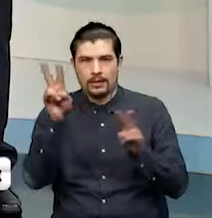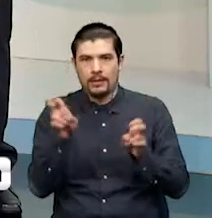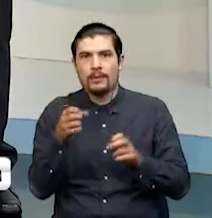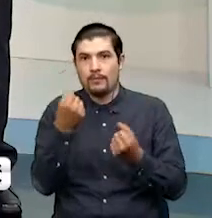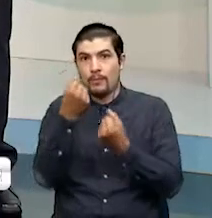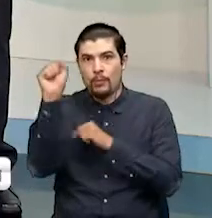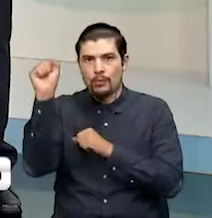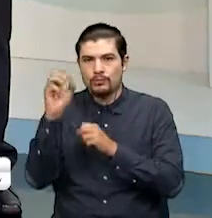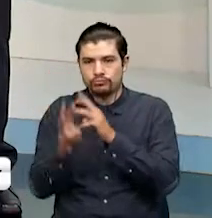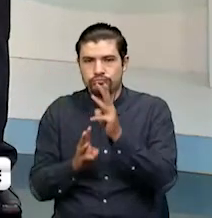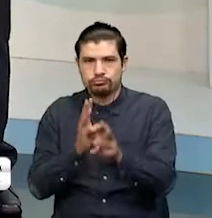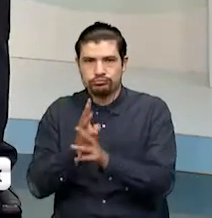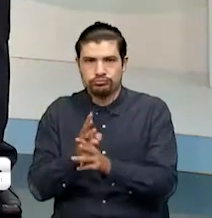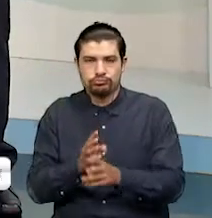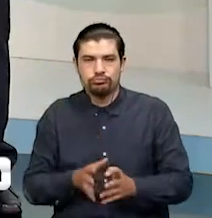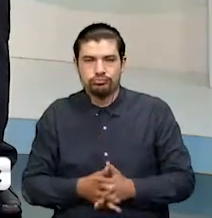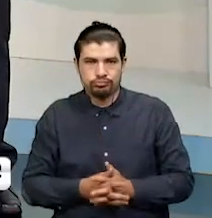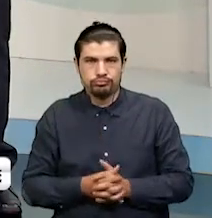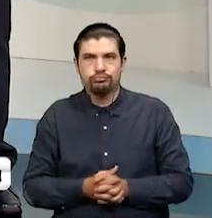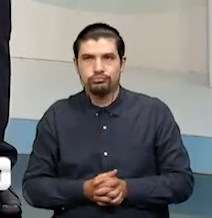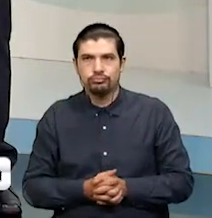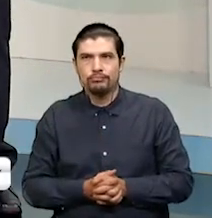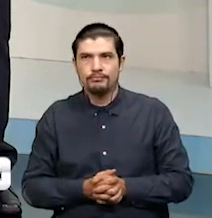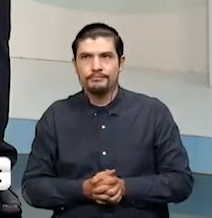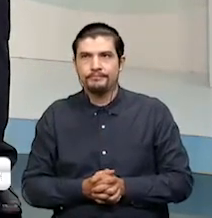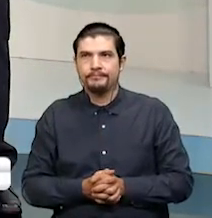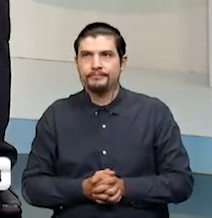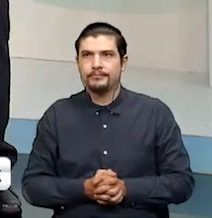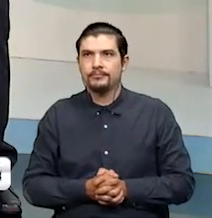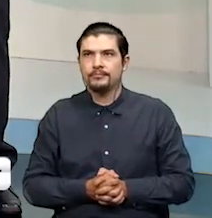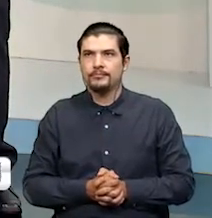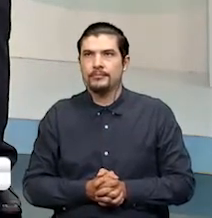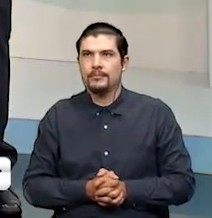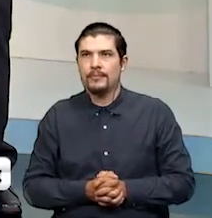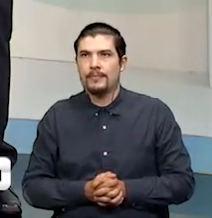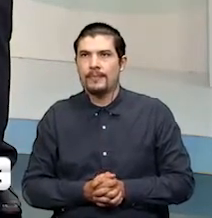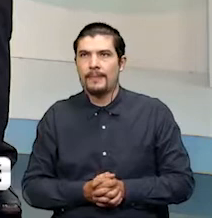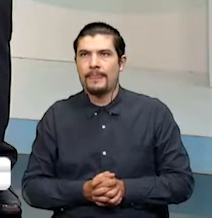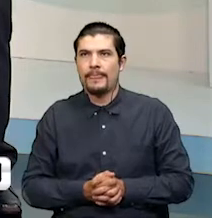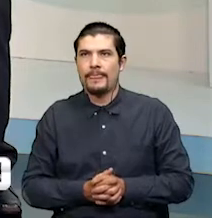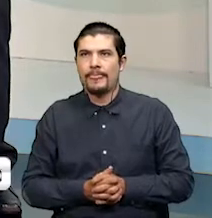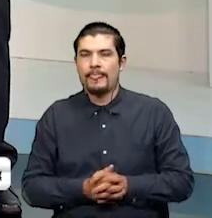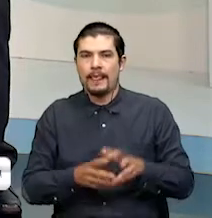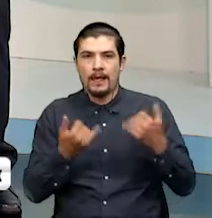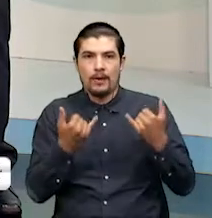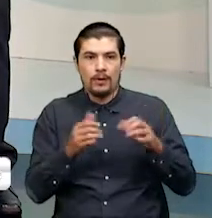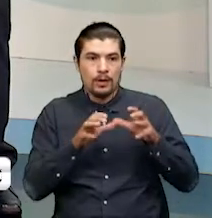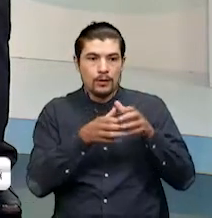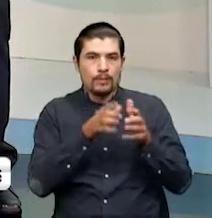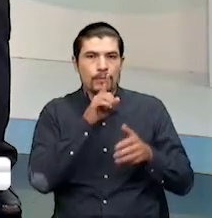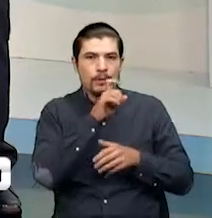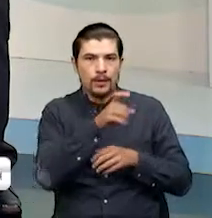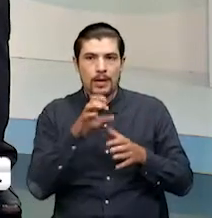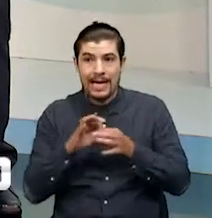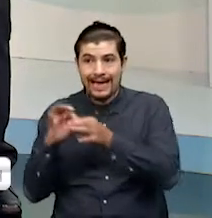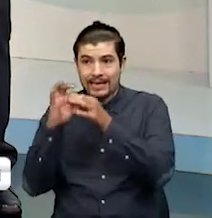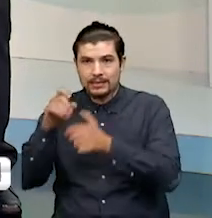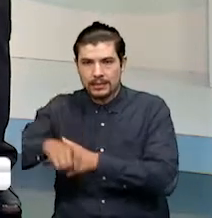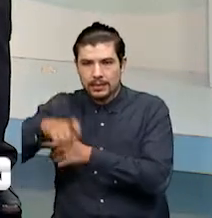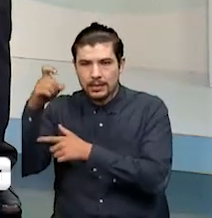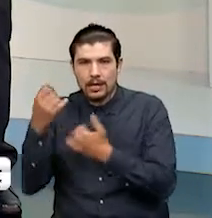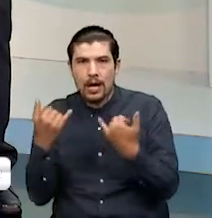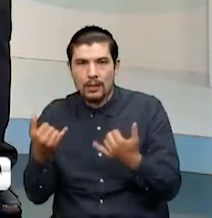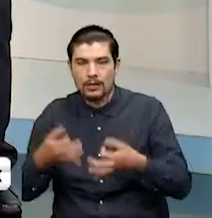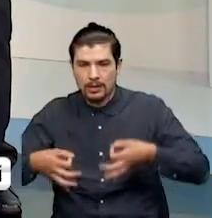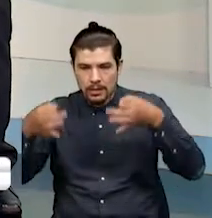y paralelo al mundial de fútbol se mueve en la bolsa de jugadores en los equipos santandereanos atlético bucaramanga y alianza petrolera confirmaron